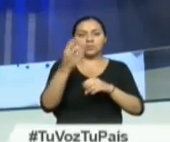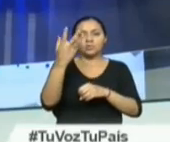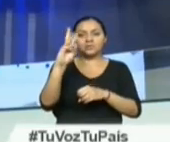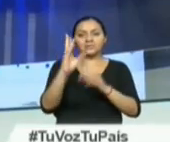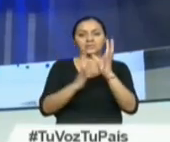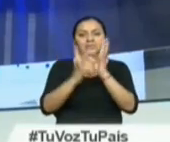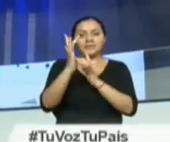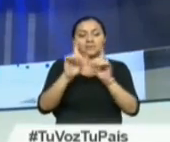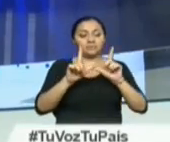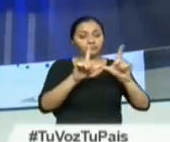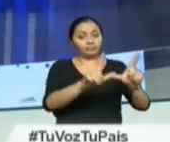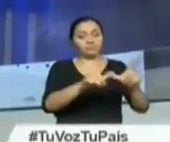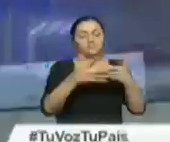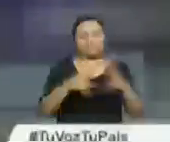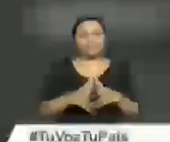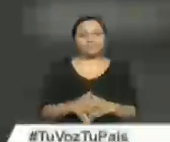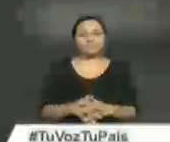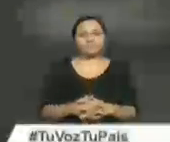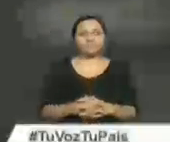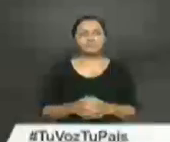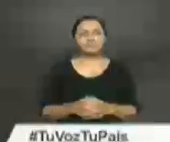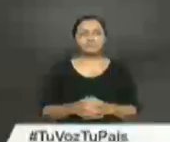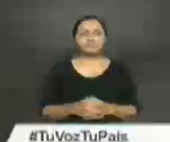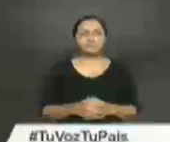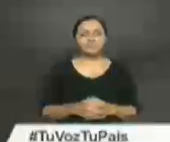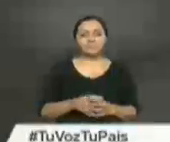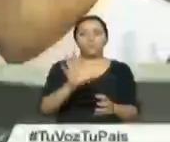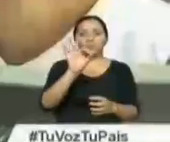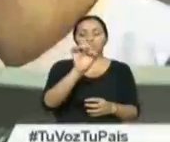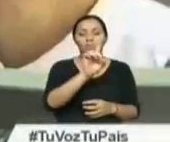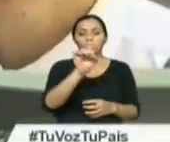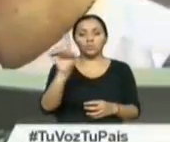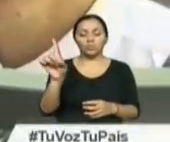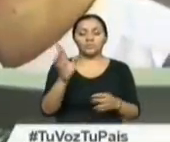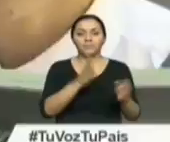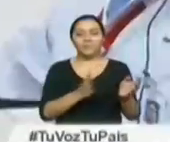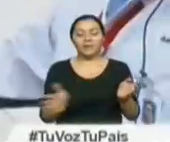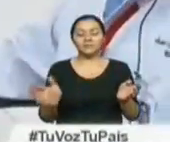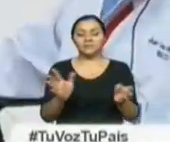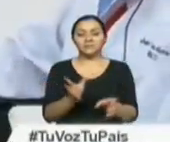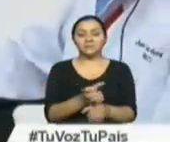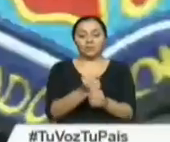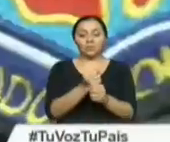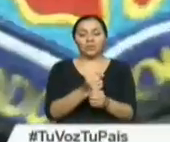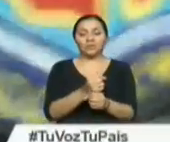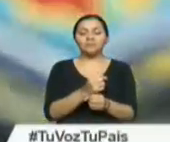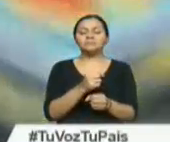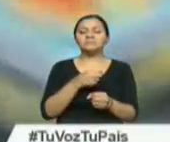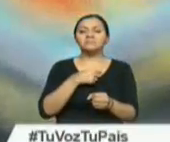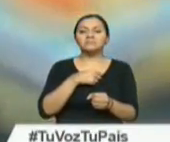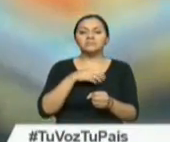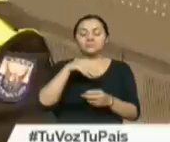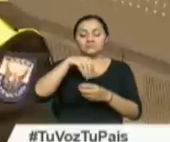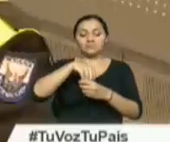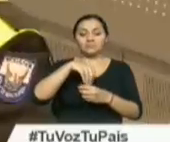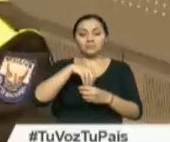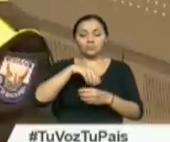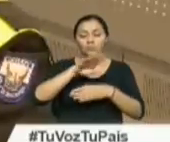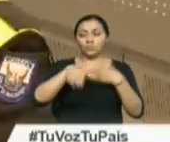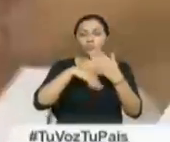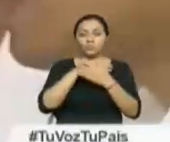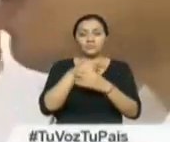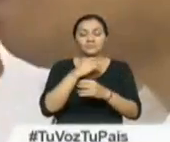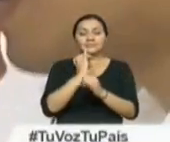abril de 2016. 911 es un sistema integrado de seguridad que reúne en un solo lugar a todas las